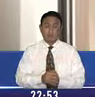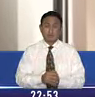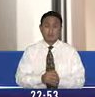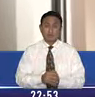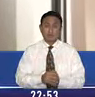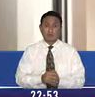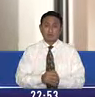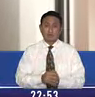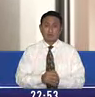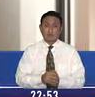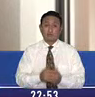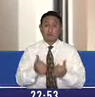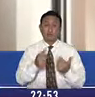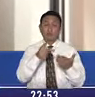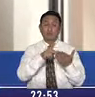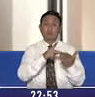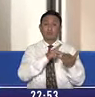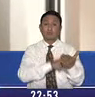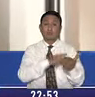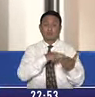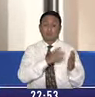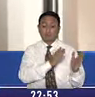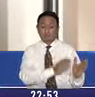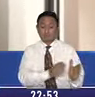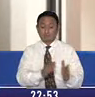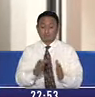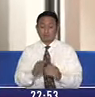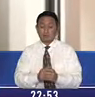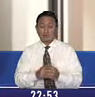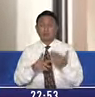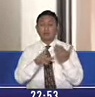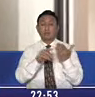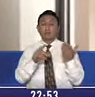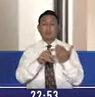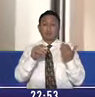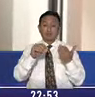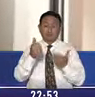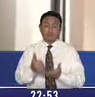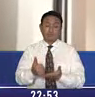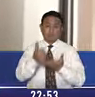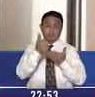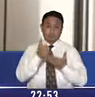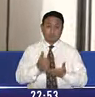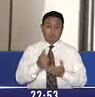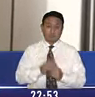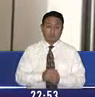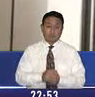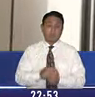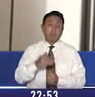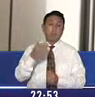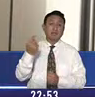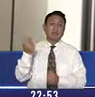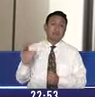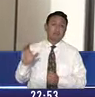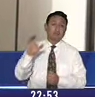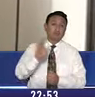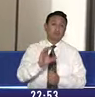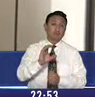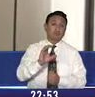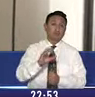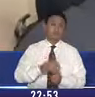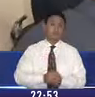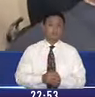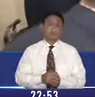de ordenamiento fiscal que nos ha permitido una mayor inversión en el campo social. De su parte, la